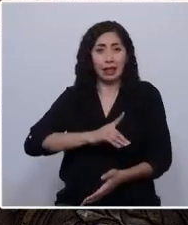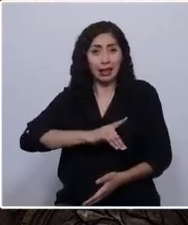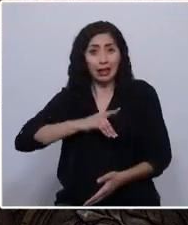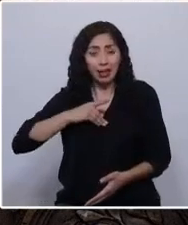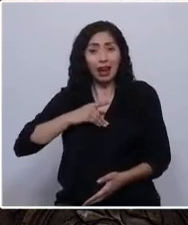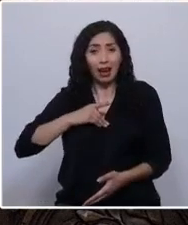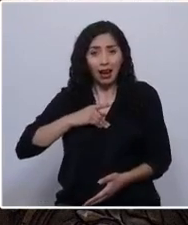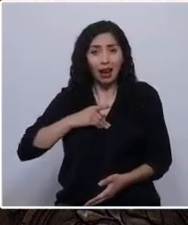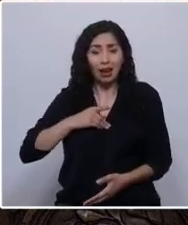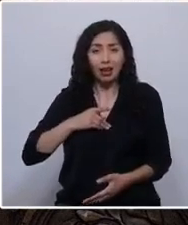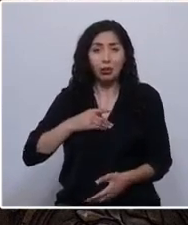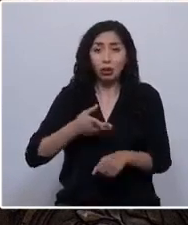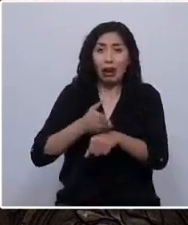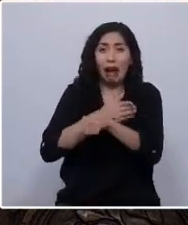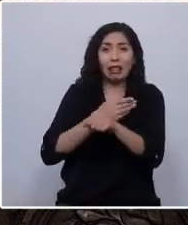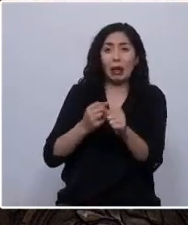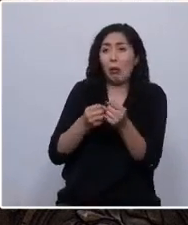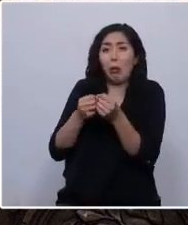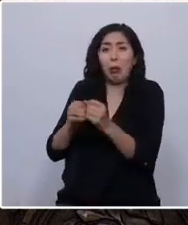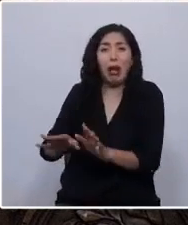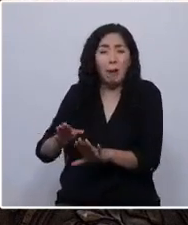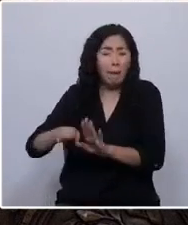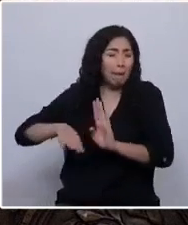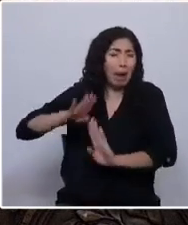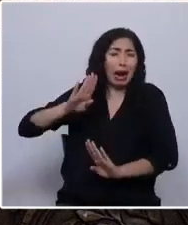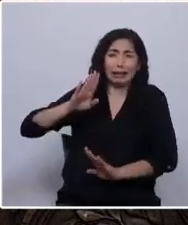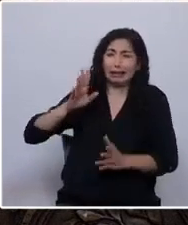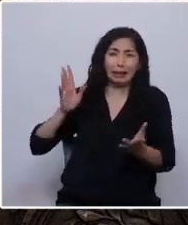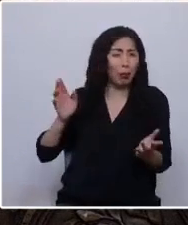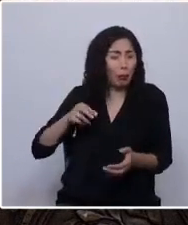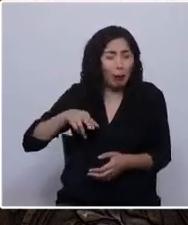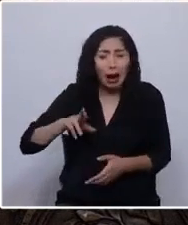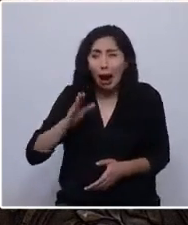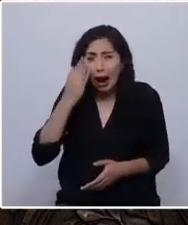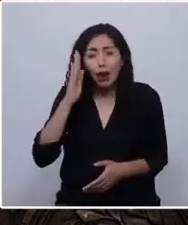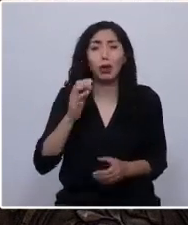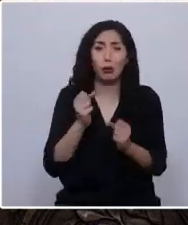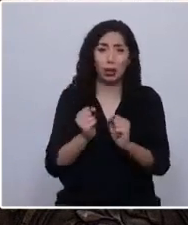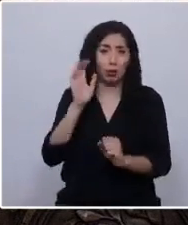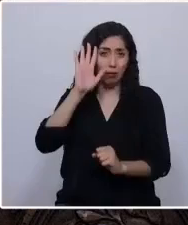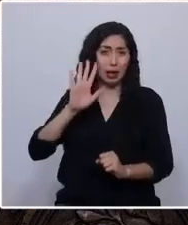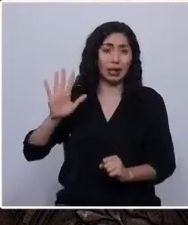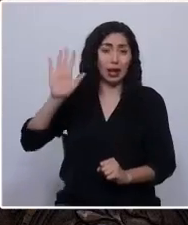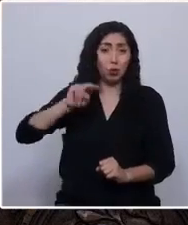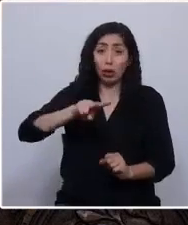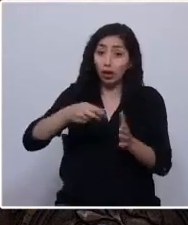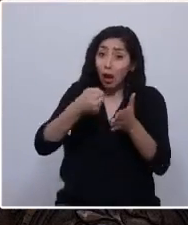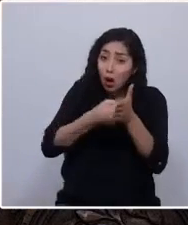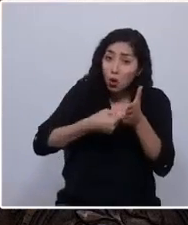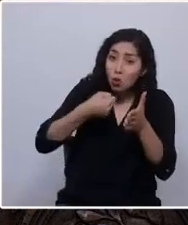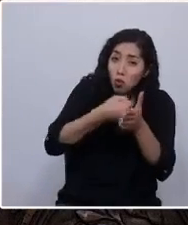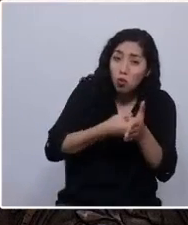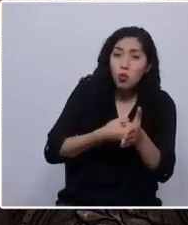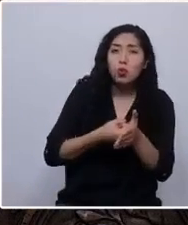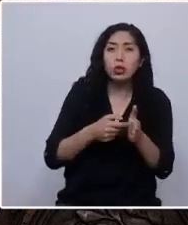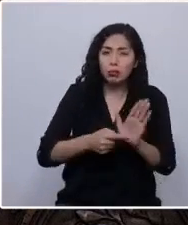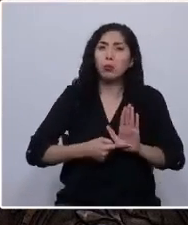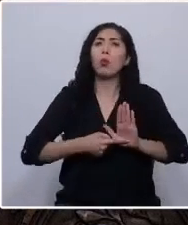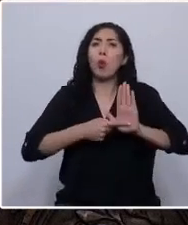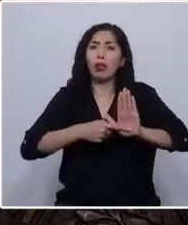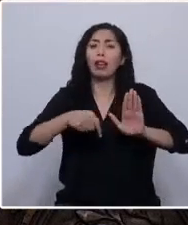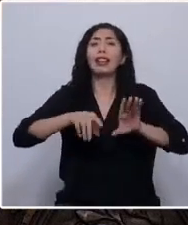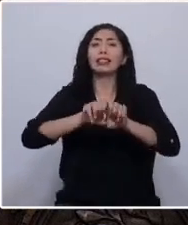despojo máximo, más absoluto que podemos imaginar. Nuestra lucha desnuda por completo y deja al descubierto este